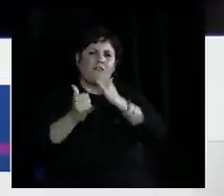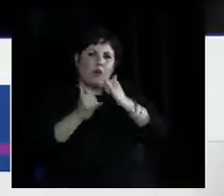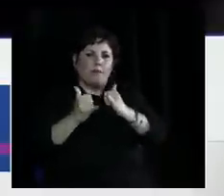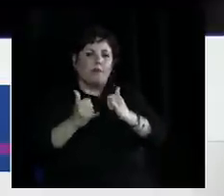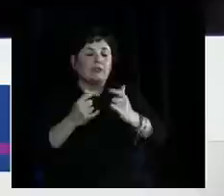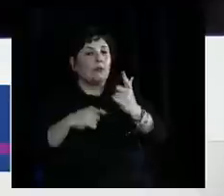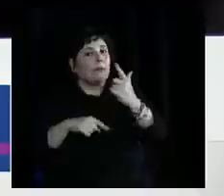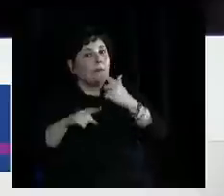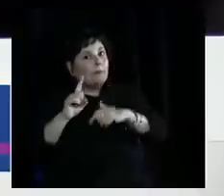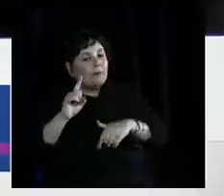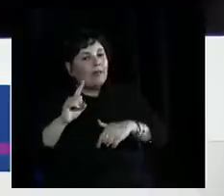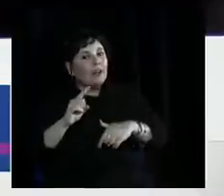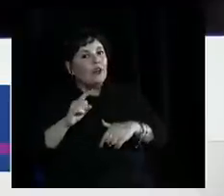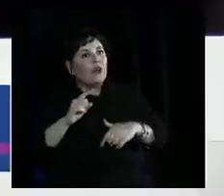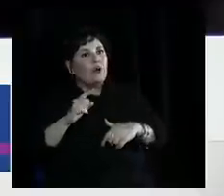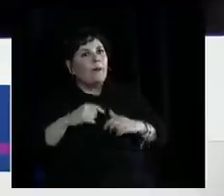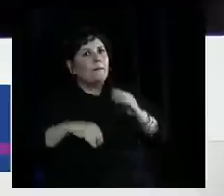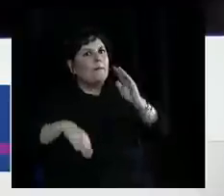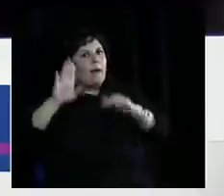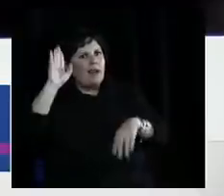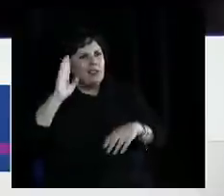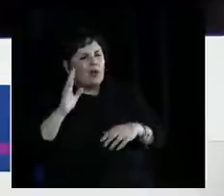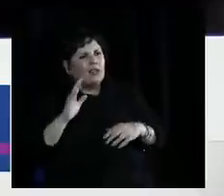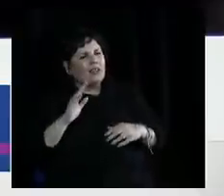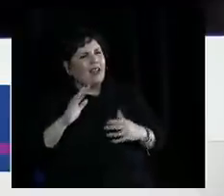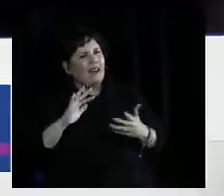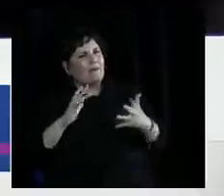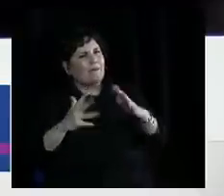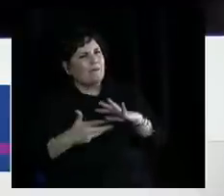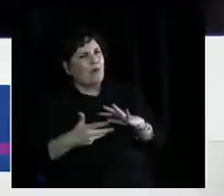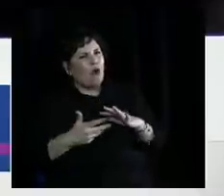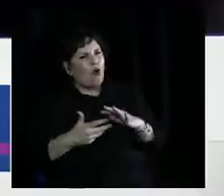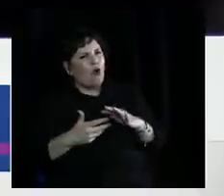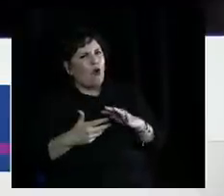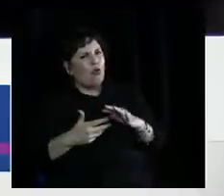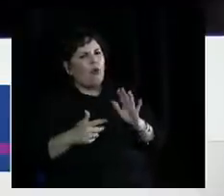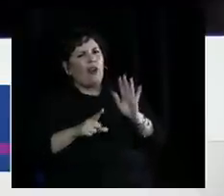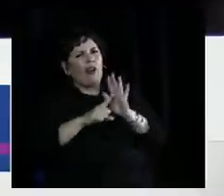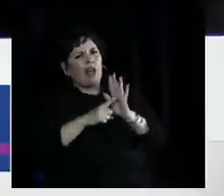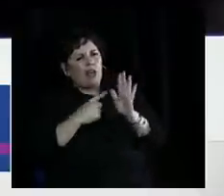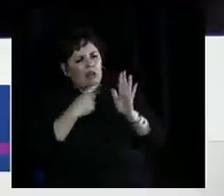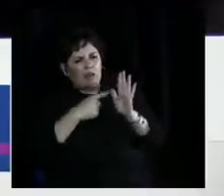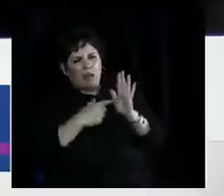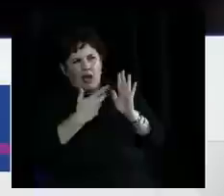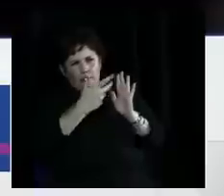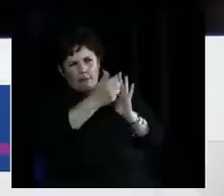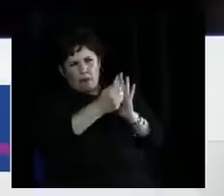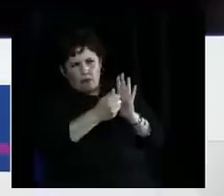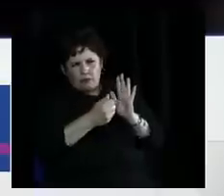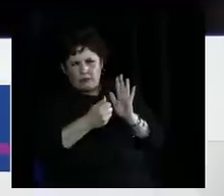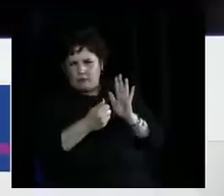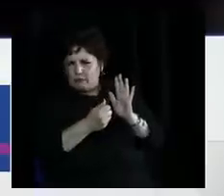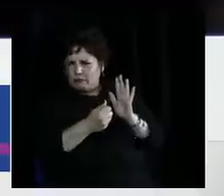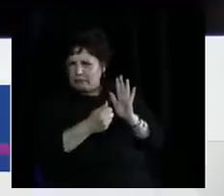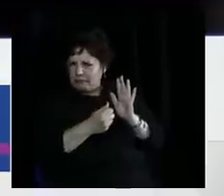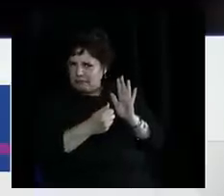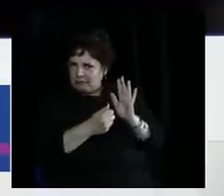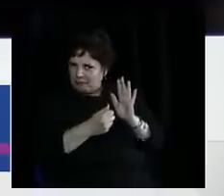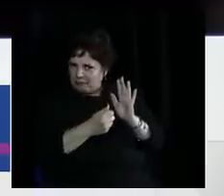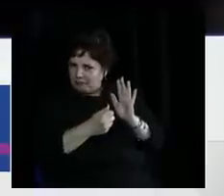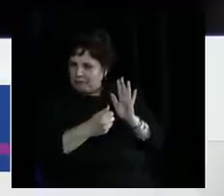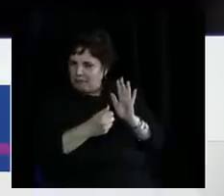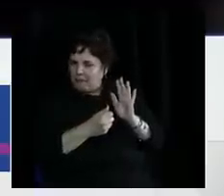ellos, están ocurriendo de un modo que no está amparado por la ley. En los casos que nosotros recibimos denuncias de